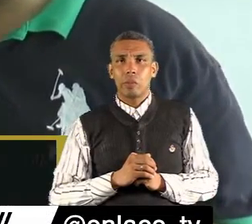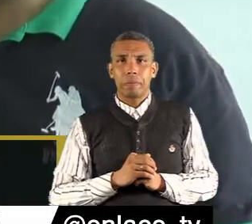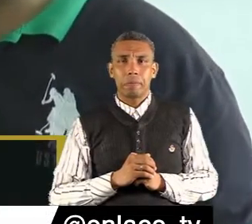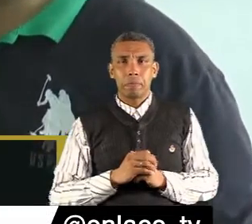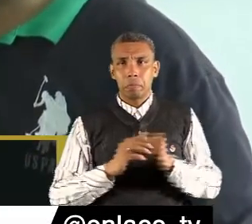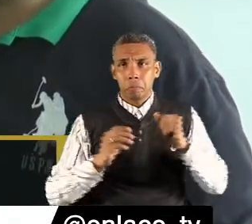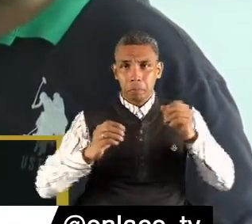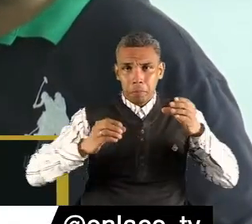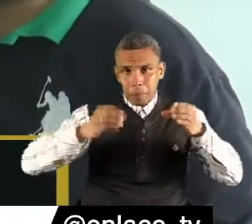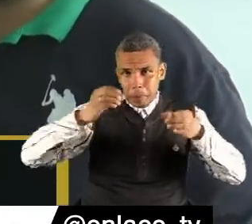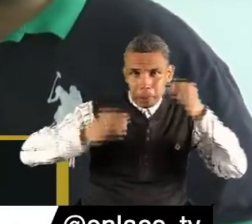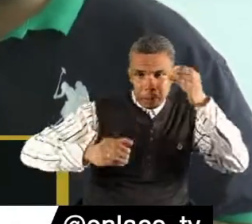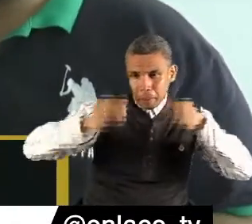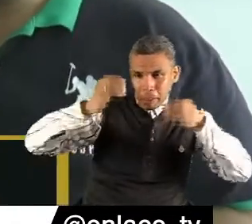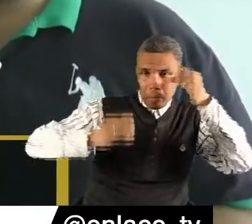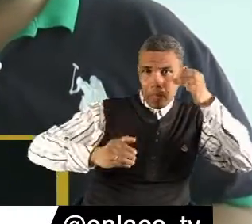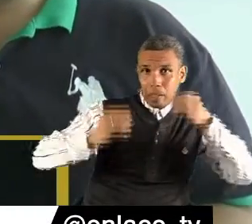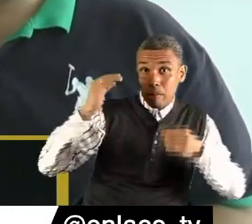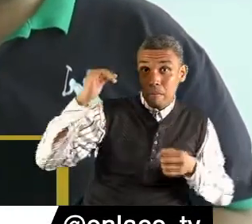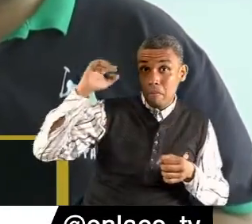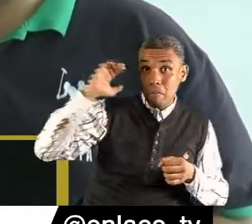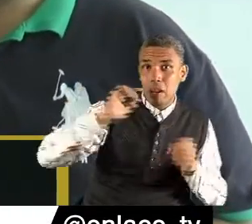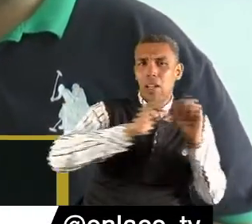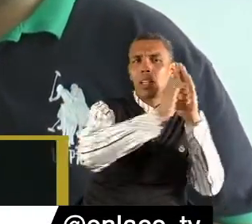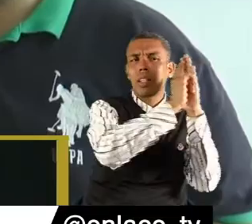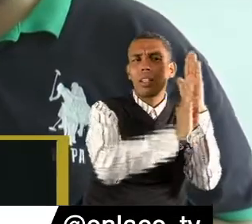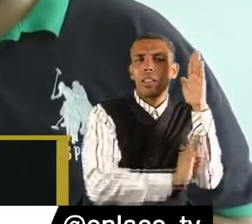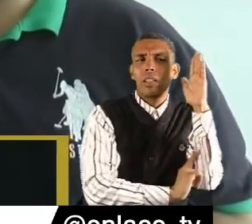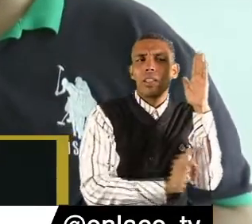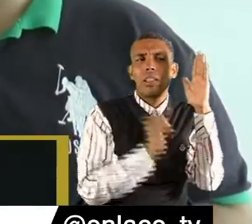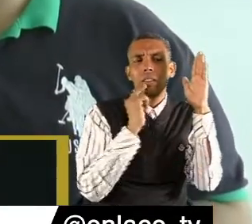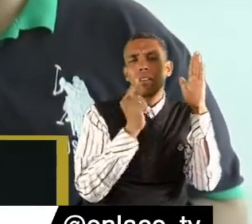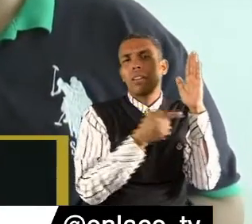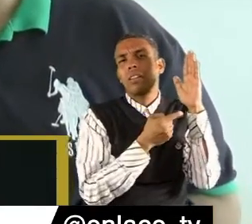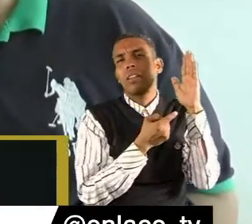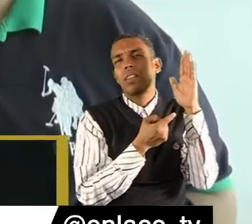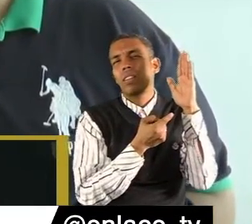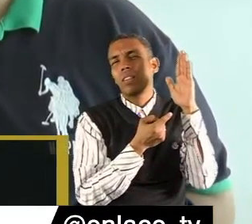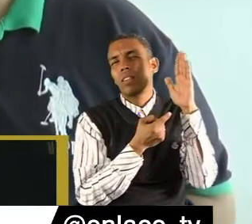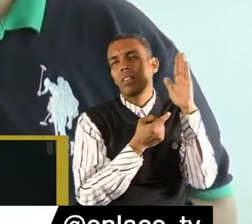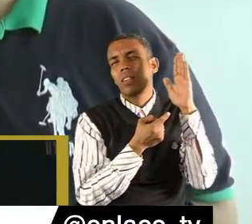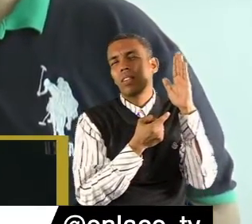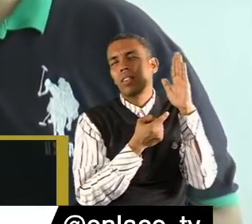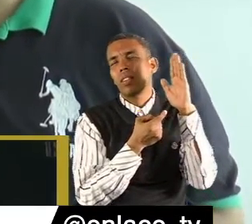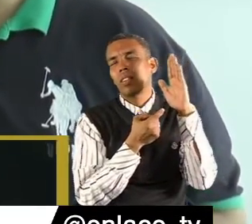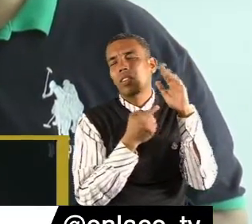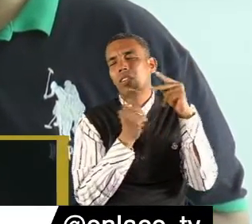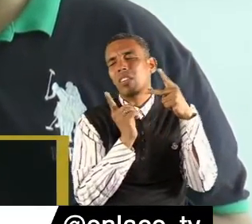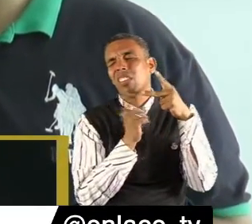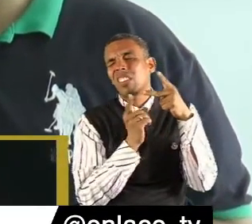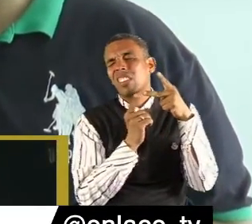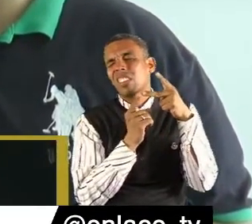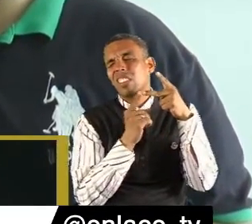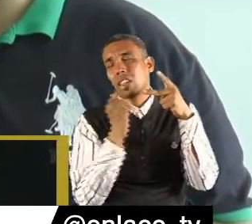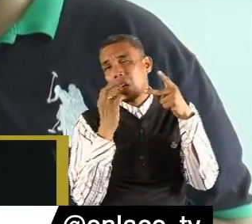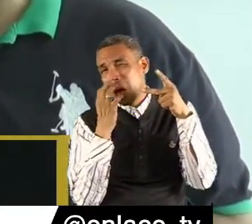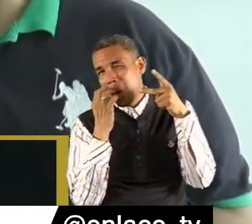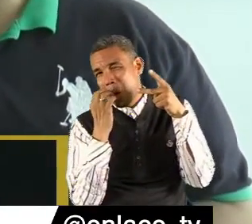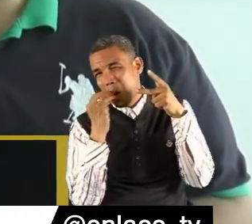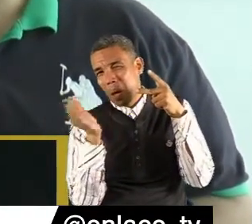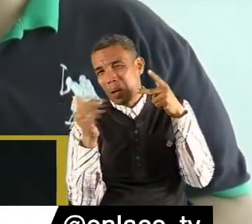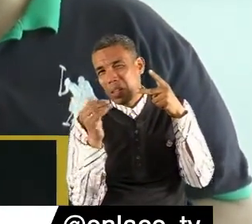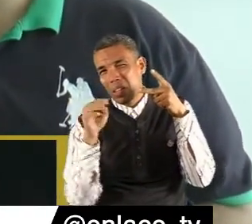fue la mayor votada. Segundo lugar quedó la vertiente del doctor Horacio Serpa con Miguel Ángel Pinto